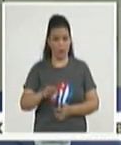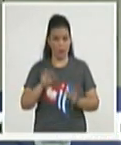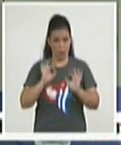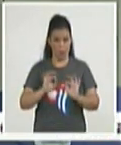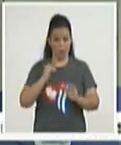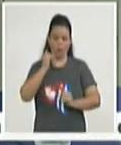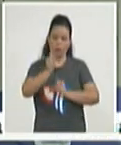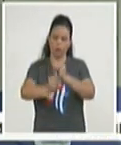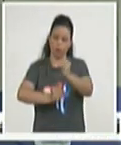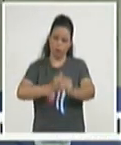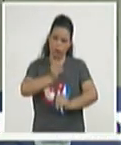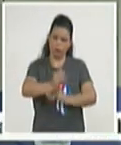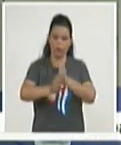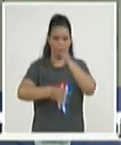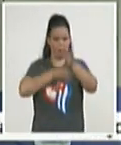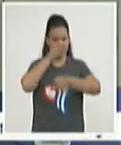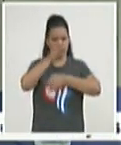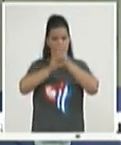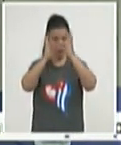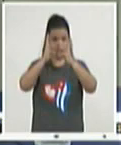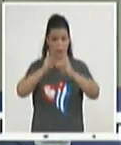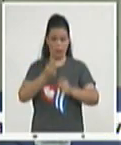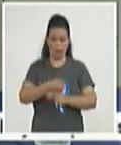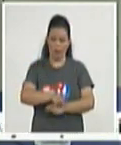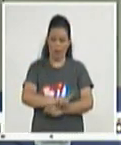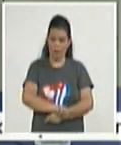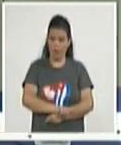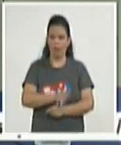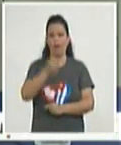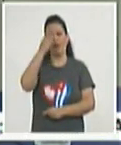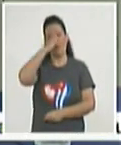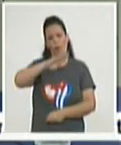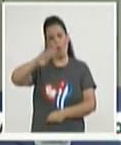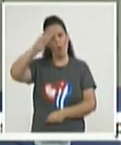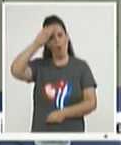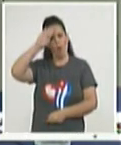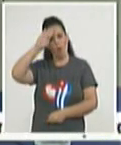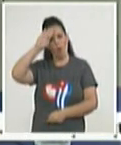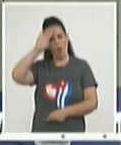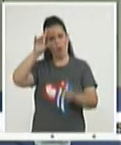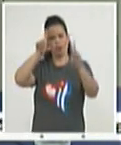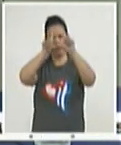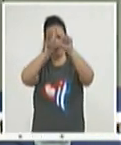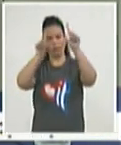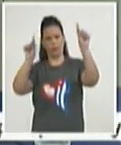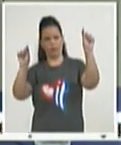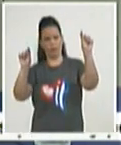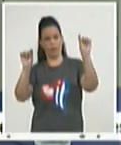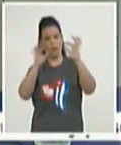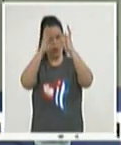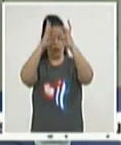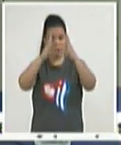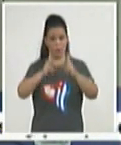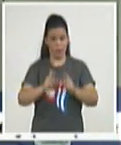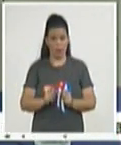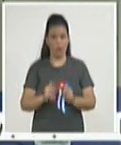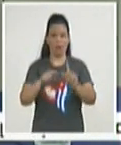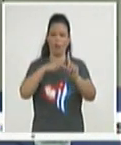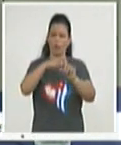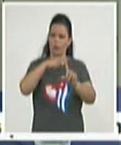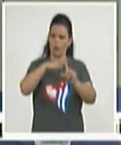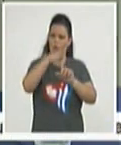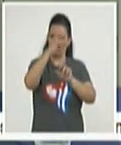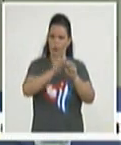número de casos diagnosticados ayer, Cuba, su tasa de incidencia de casos